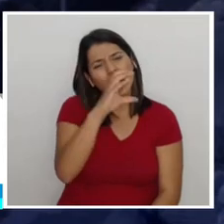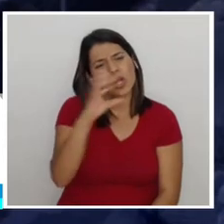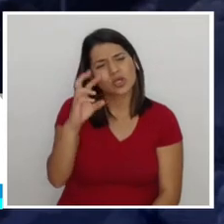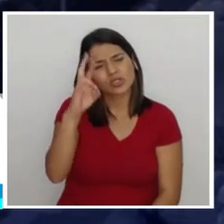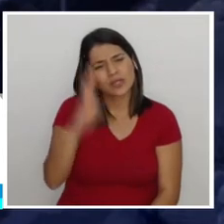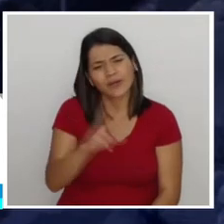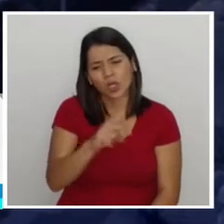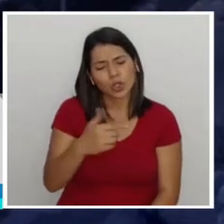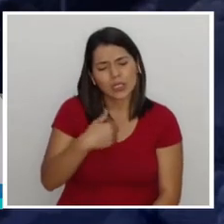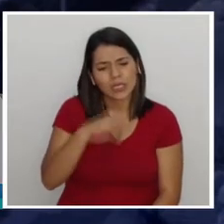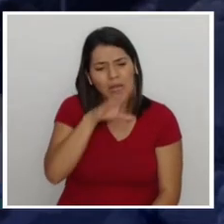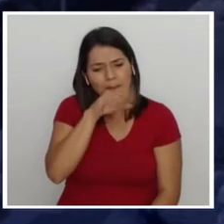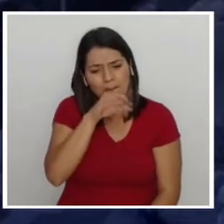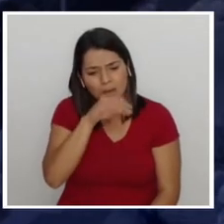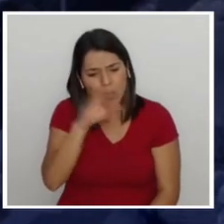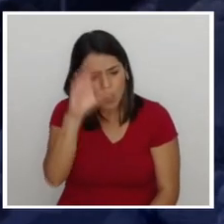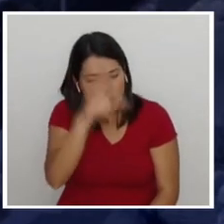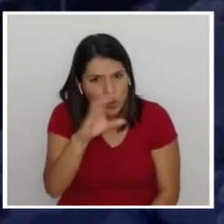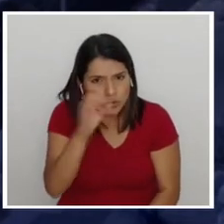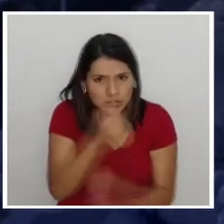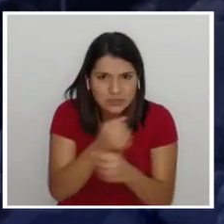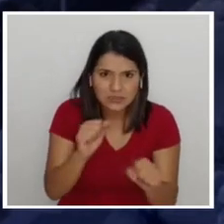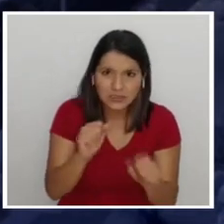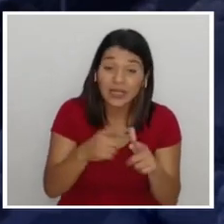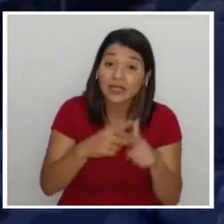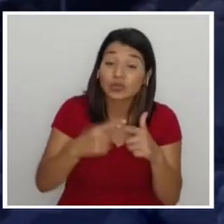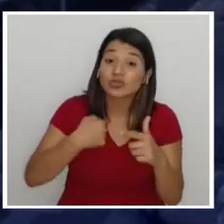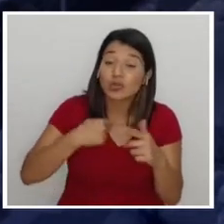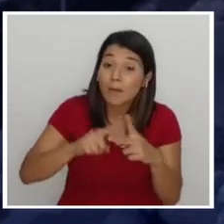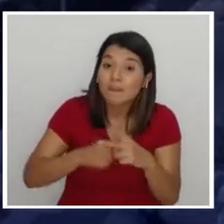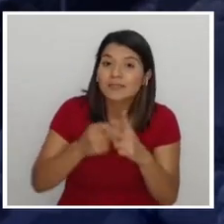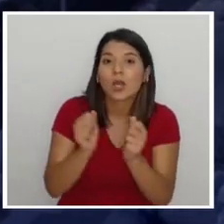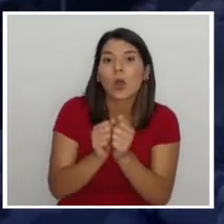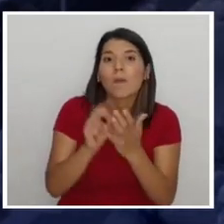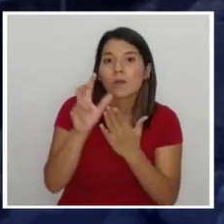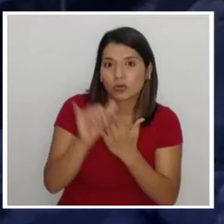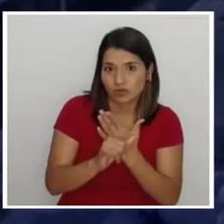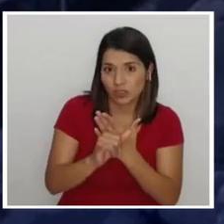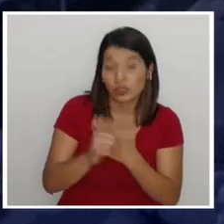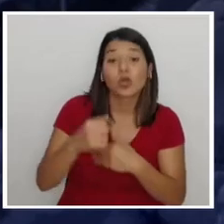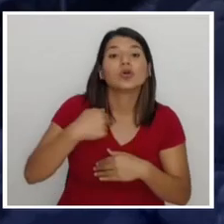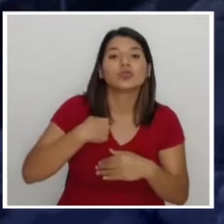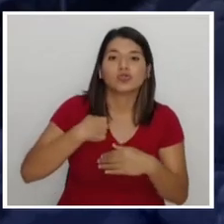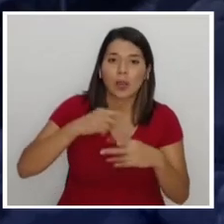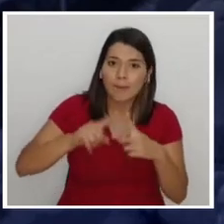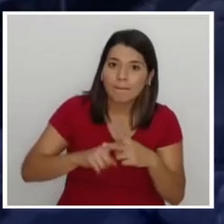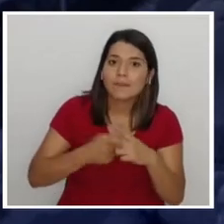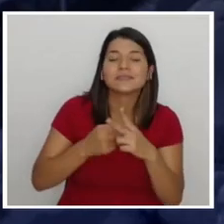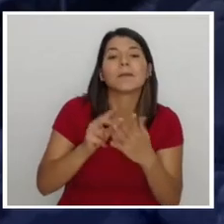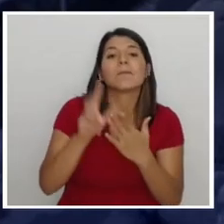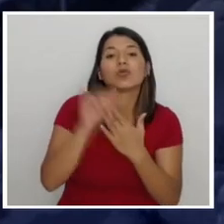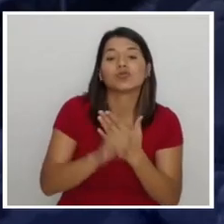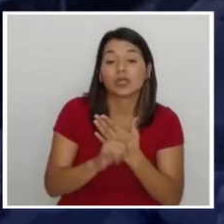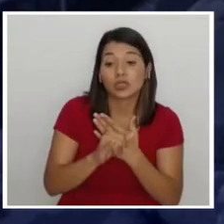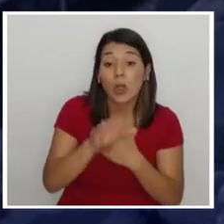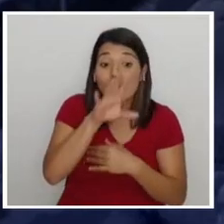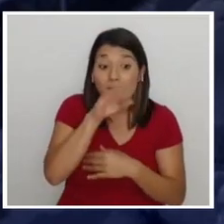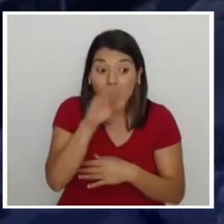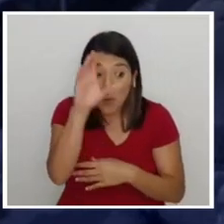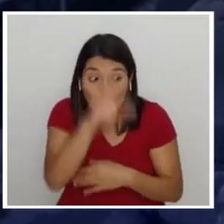rescate, y empecé con ese proyecto. Fui el fundador del proyecto de perros de búsqueda y rescate a nivel nacional y a nivel